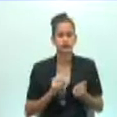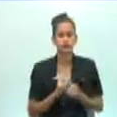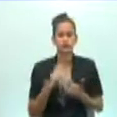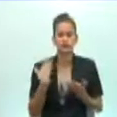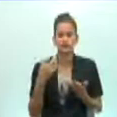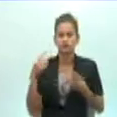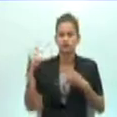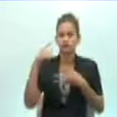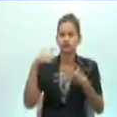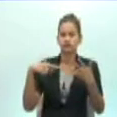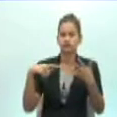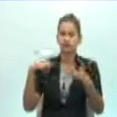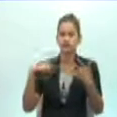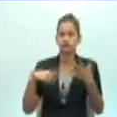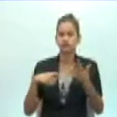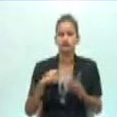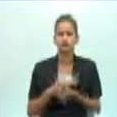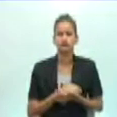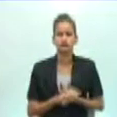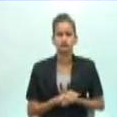trabajen en forma oral.